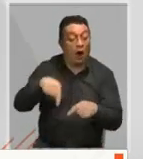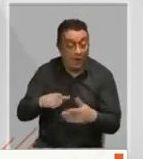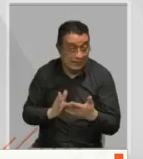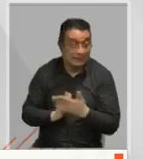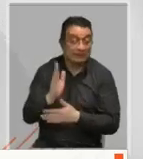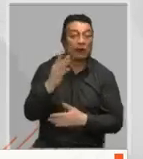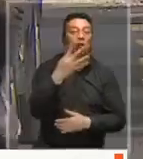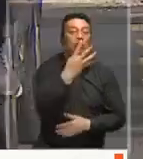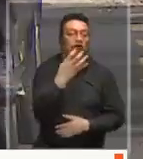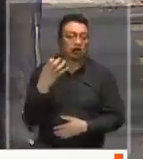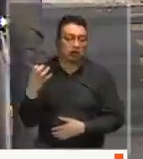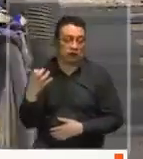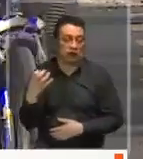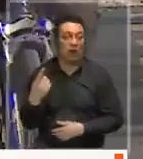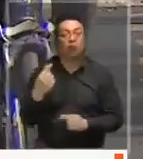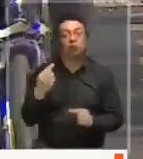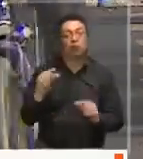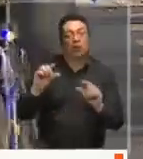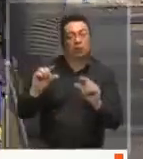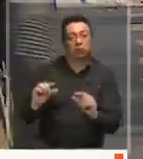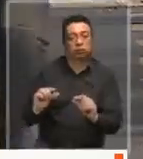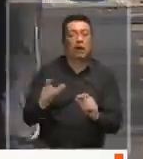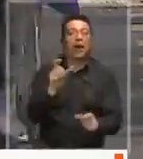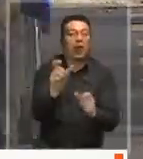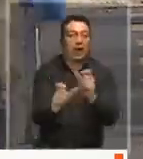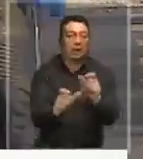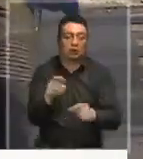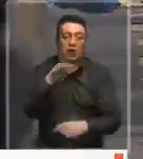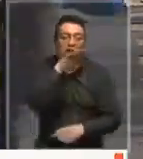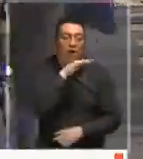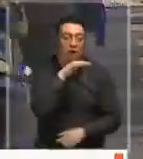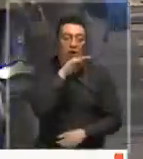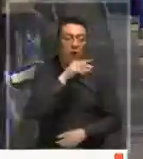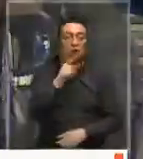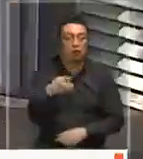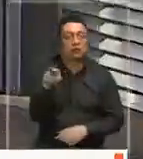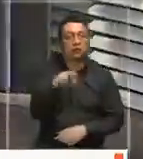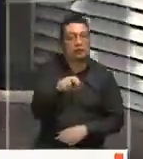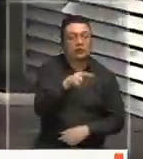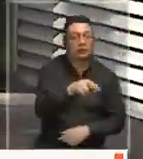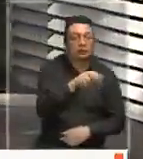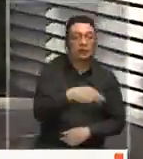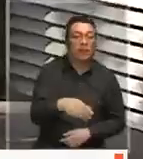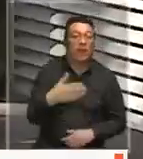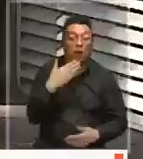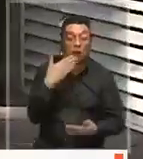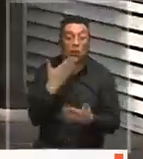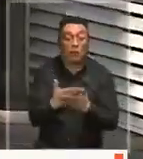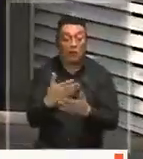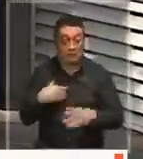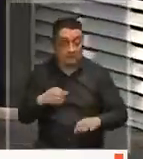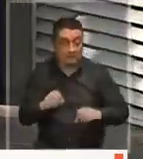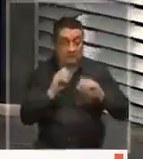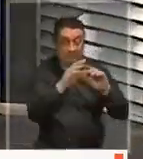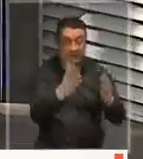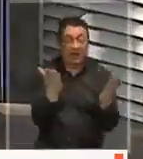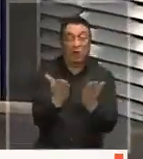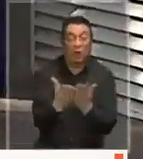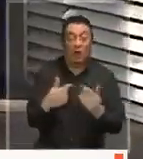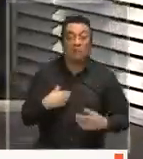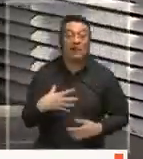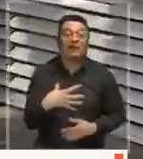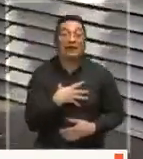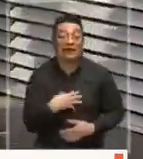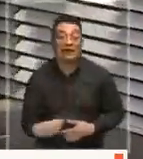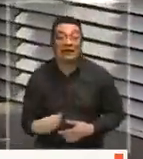pesos. Algo de alivio para las personas que los usan con cierta frecuencia. Cuando tengo que ir a dejar al colegio a mi hijo, o